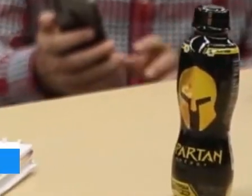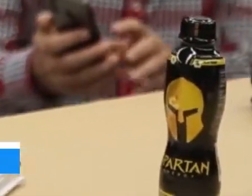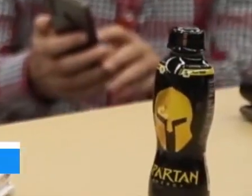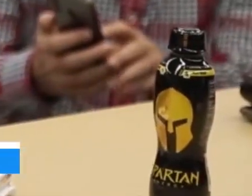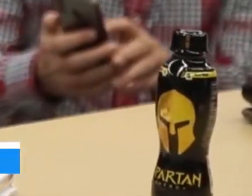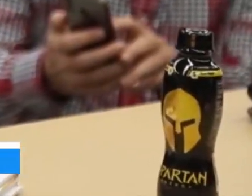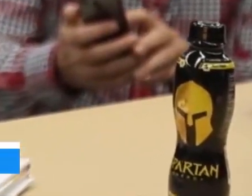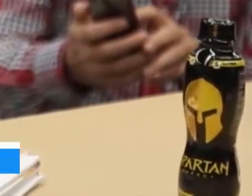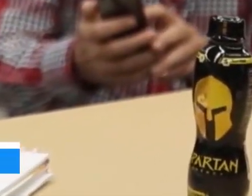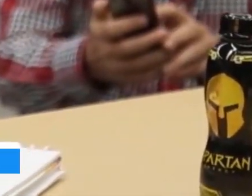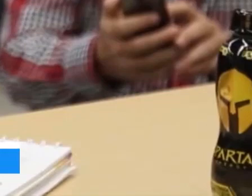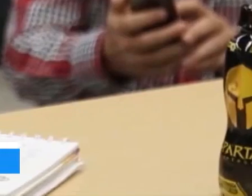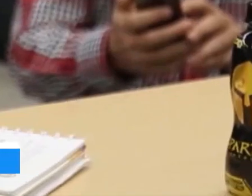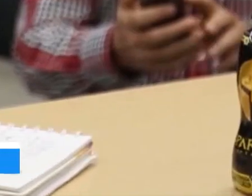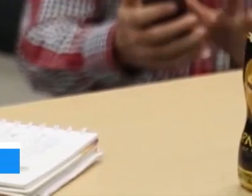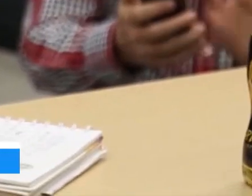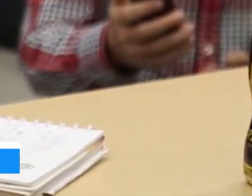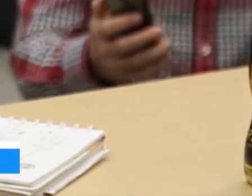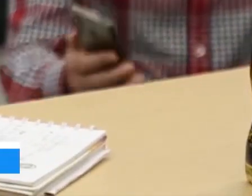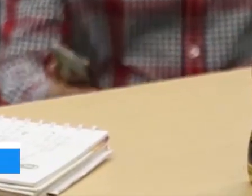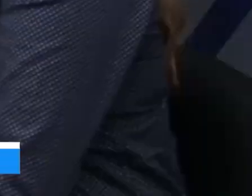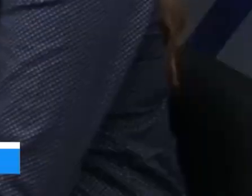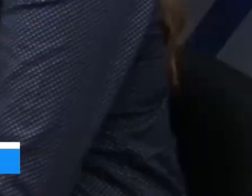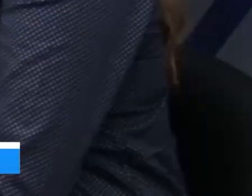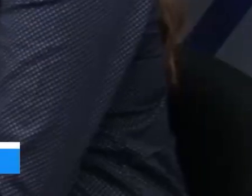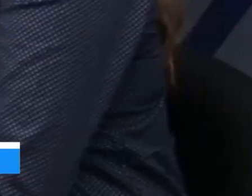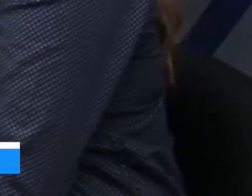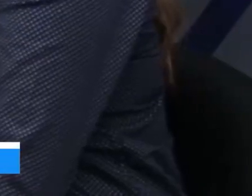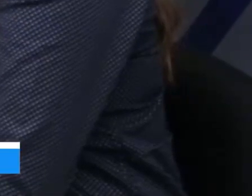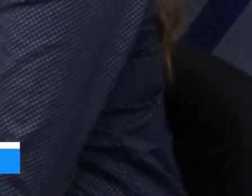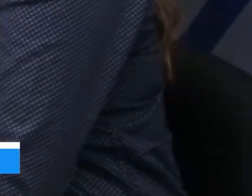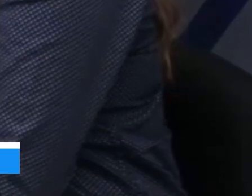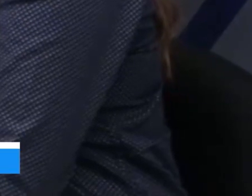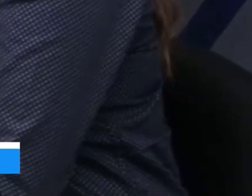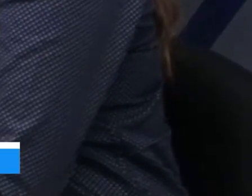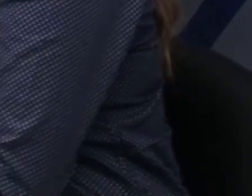información y tener más exactitud sobre el comportamiento del COVID-19.